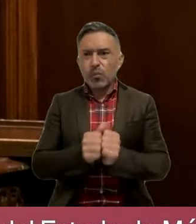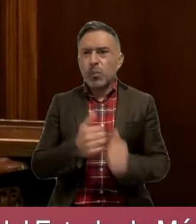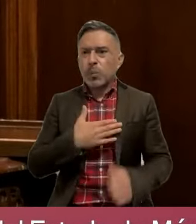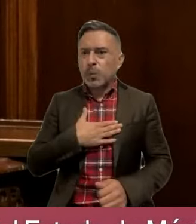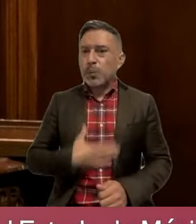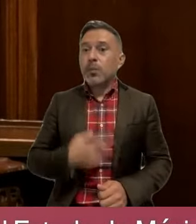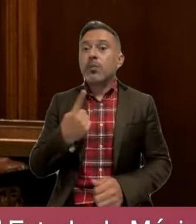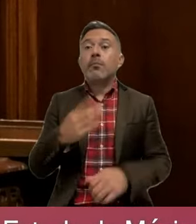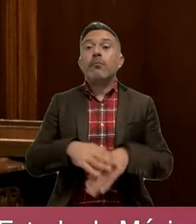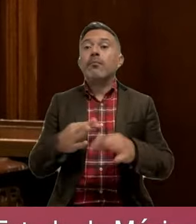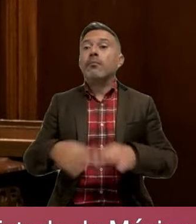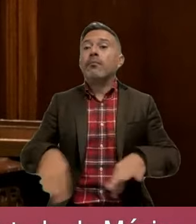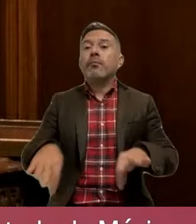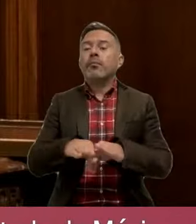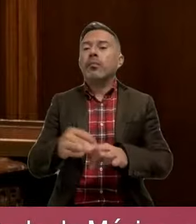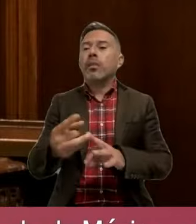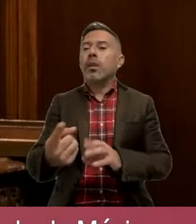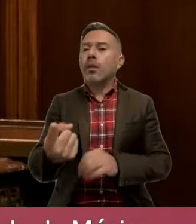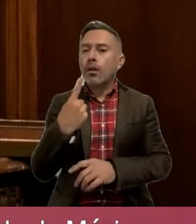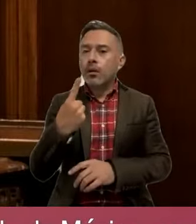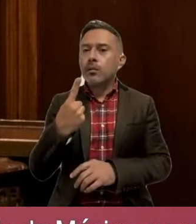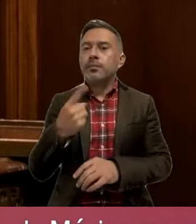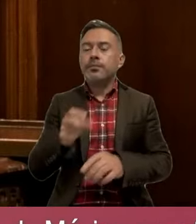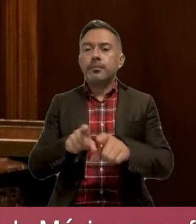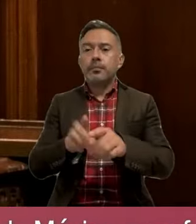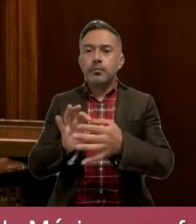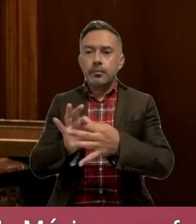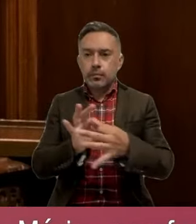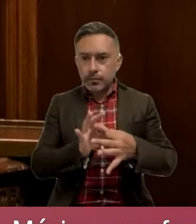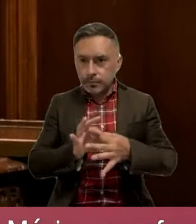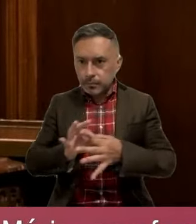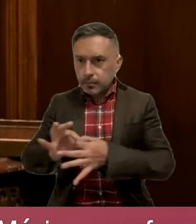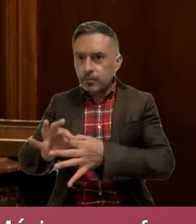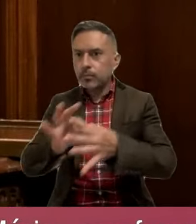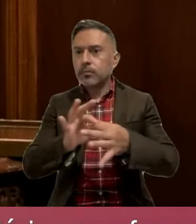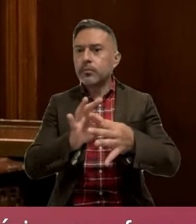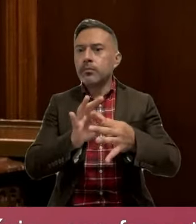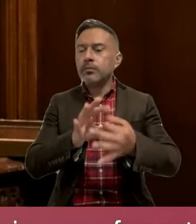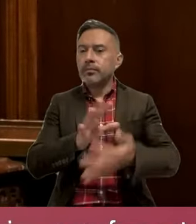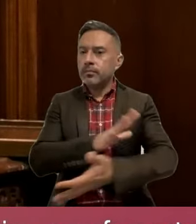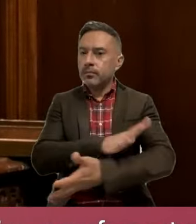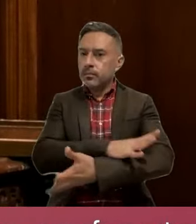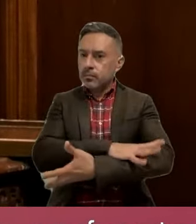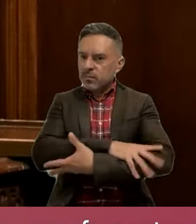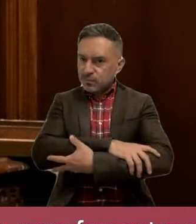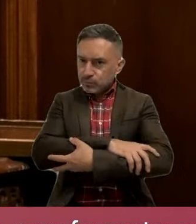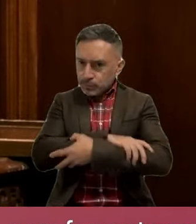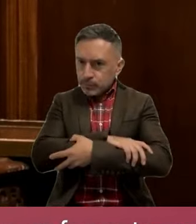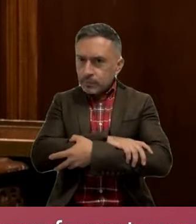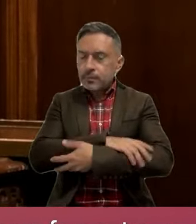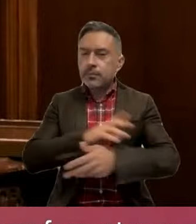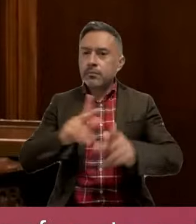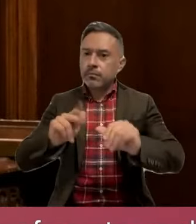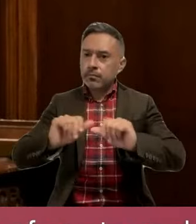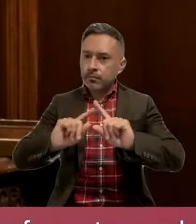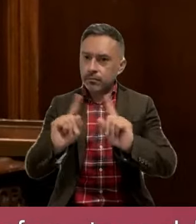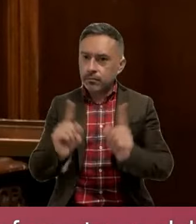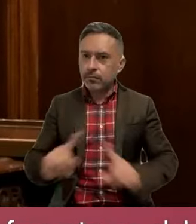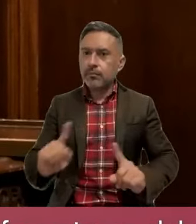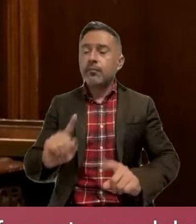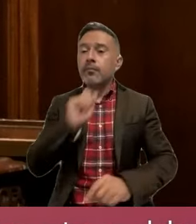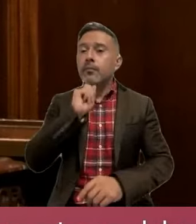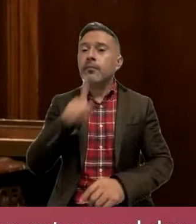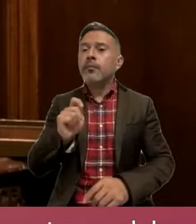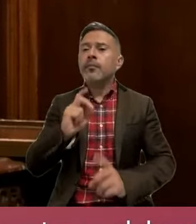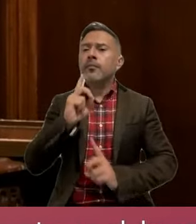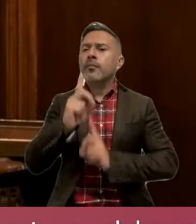la solidaridad, la unidad, la paz y que el deporte nos sirva para